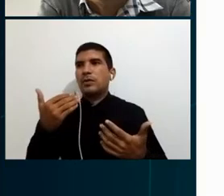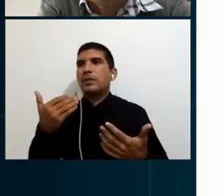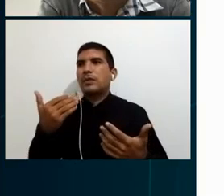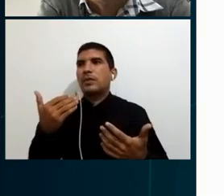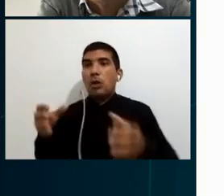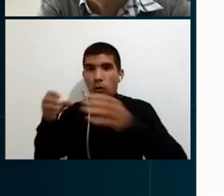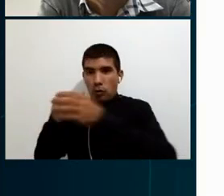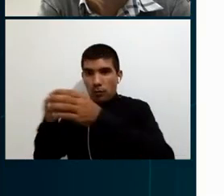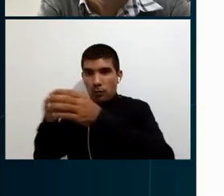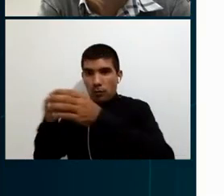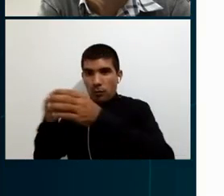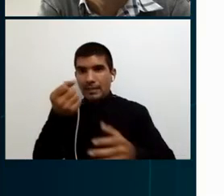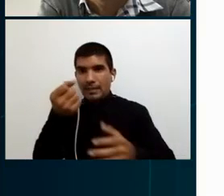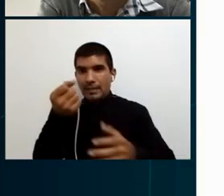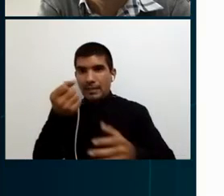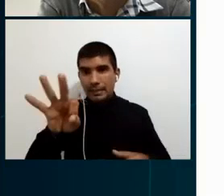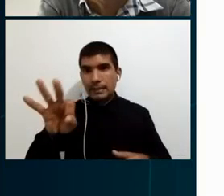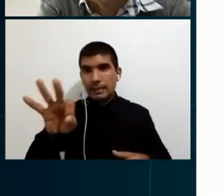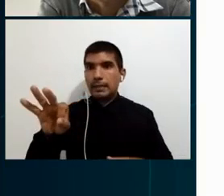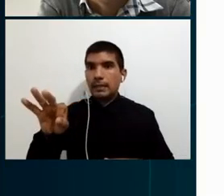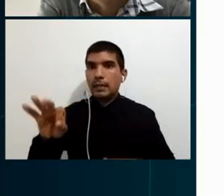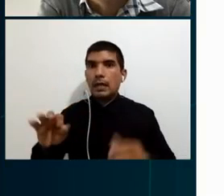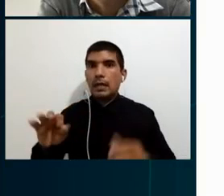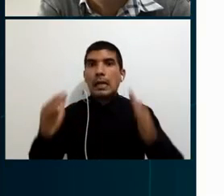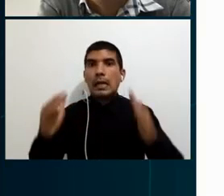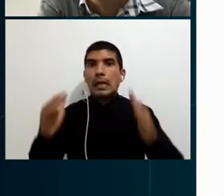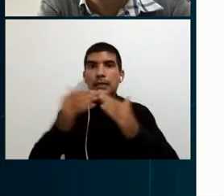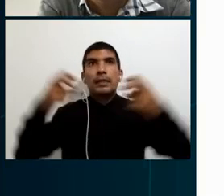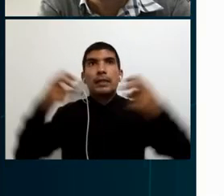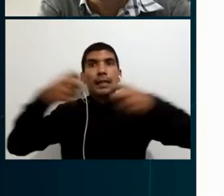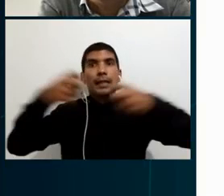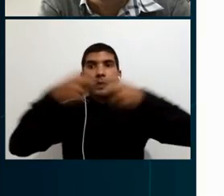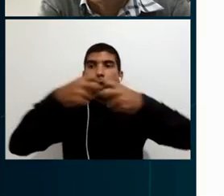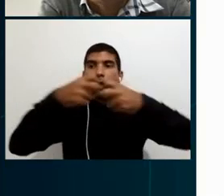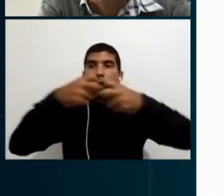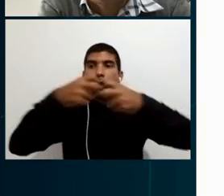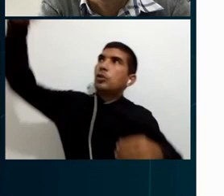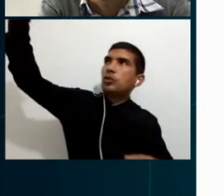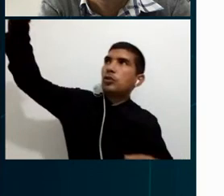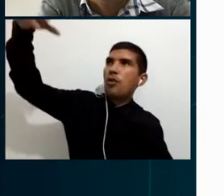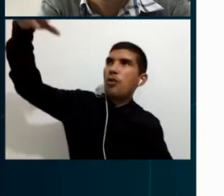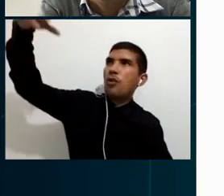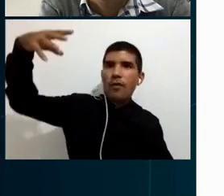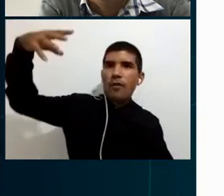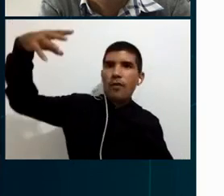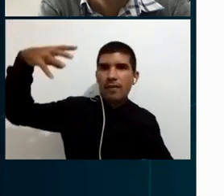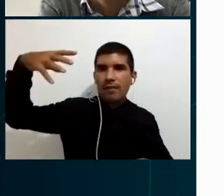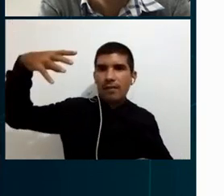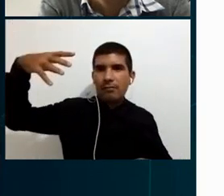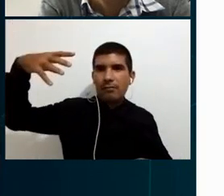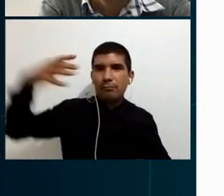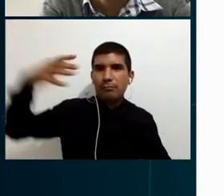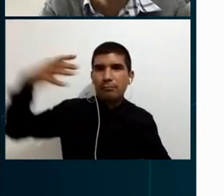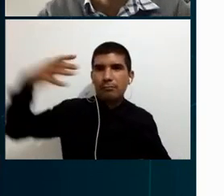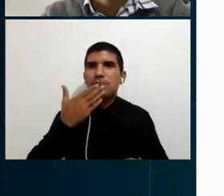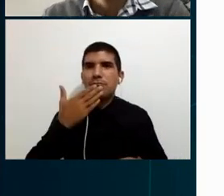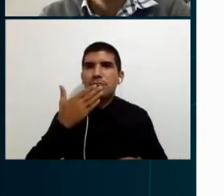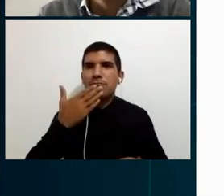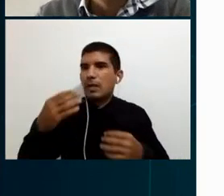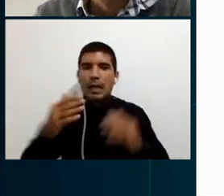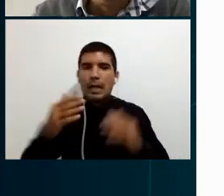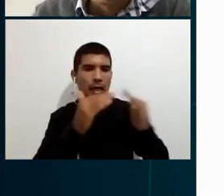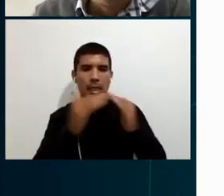más del 90% de su consumo se autoabastece, incluso le comparte a los vecinos y él le ha podido